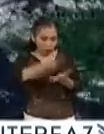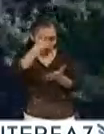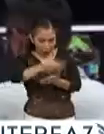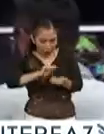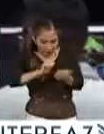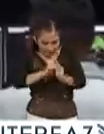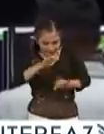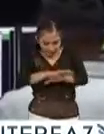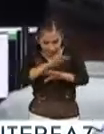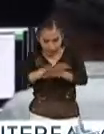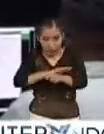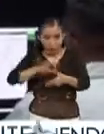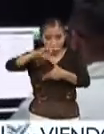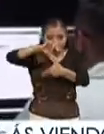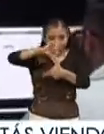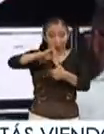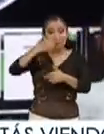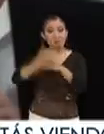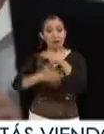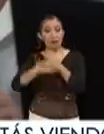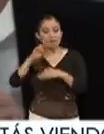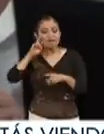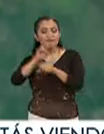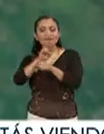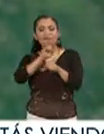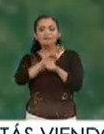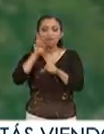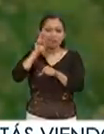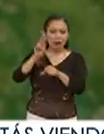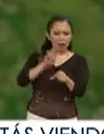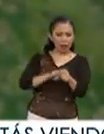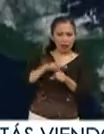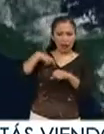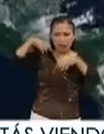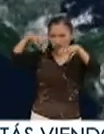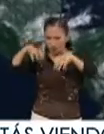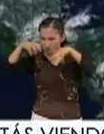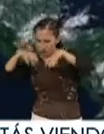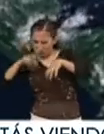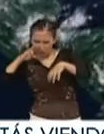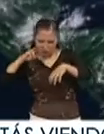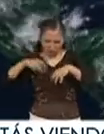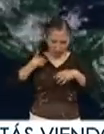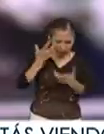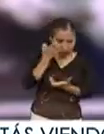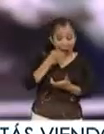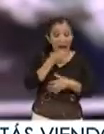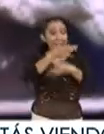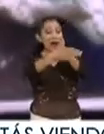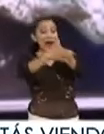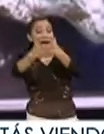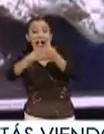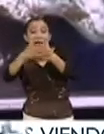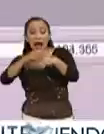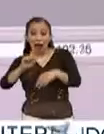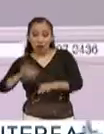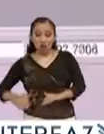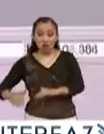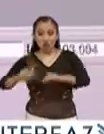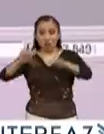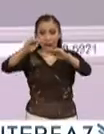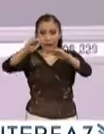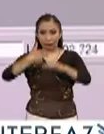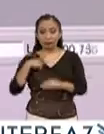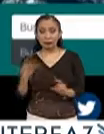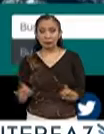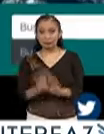y la evolución de huracanes, mientras que con la observación de fenómenos hidrometeorológicos se podrá emitir una alerta por inundaciones.